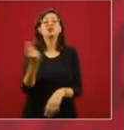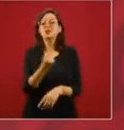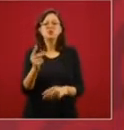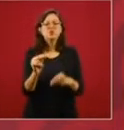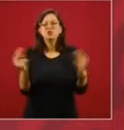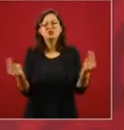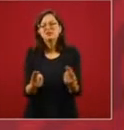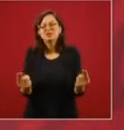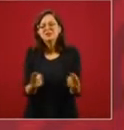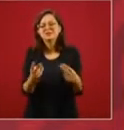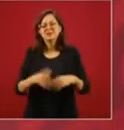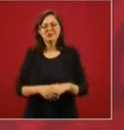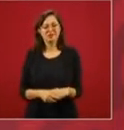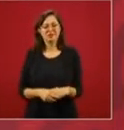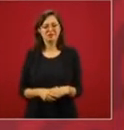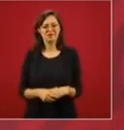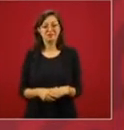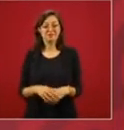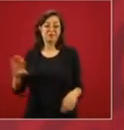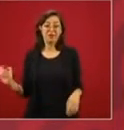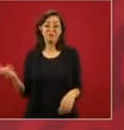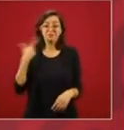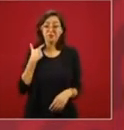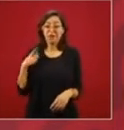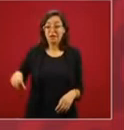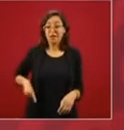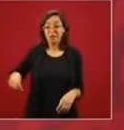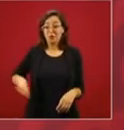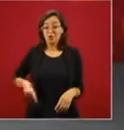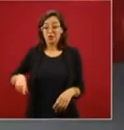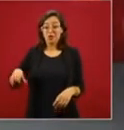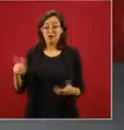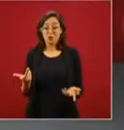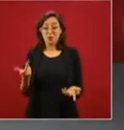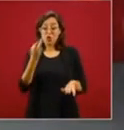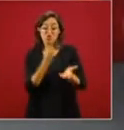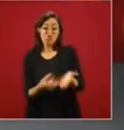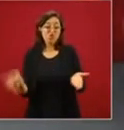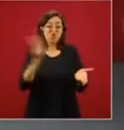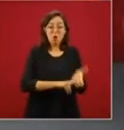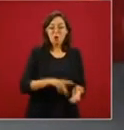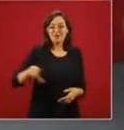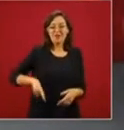porque crearon todos estos organismos para simular.